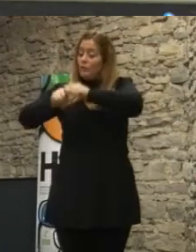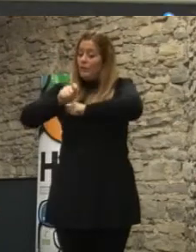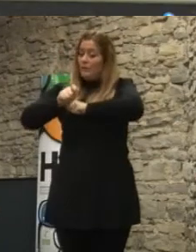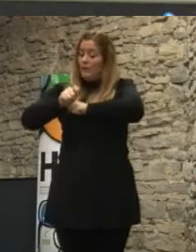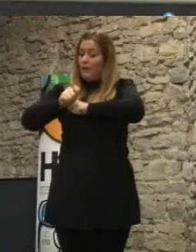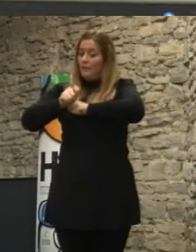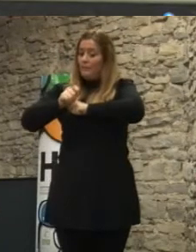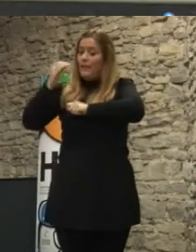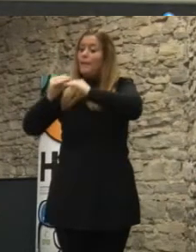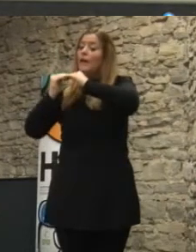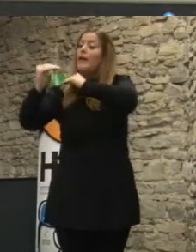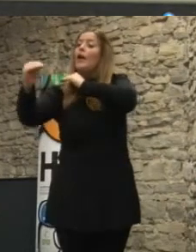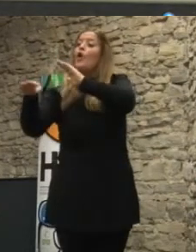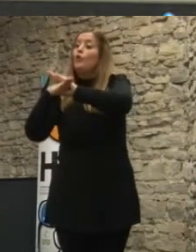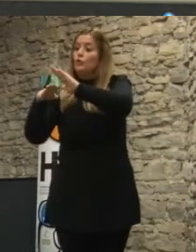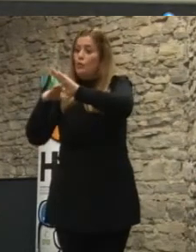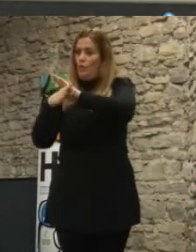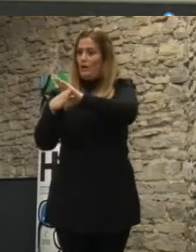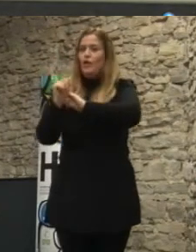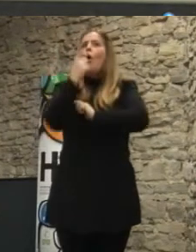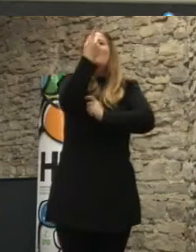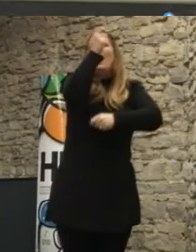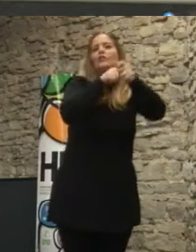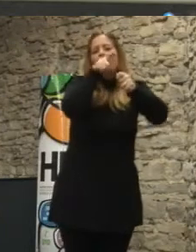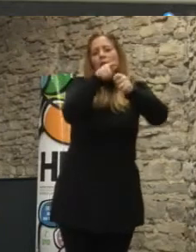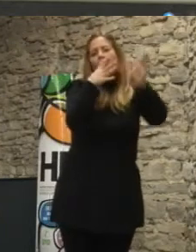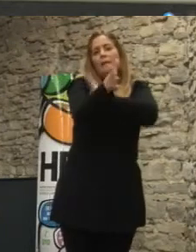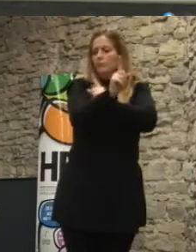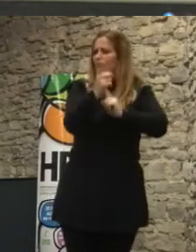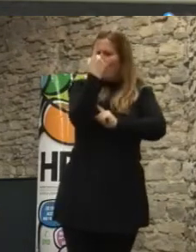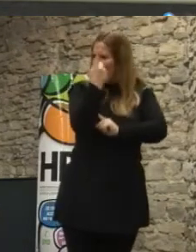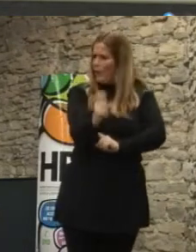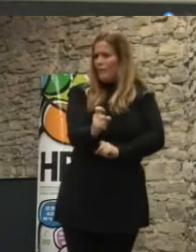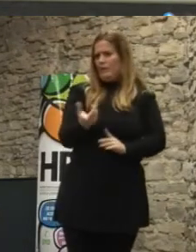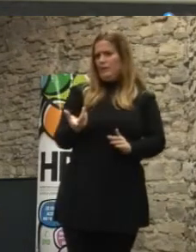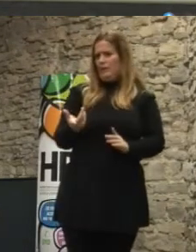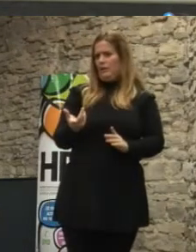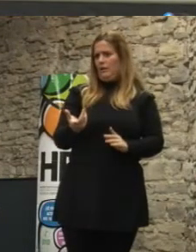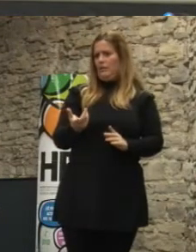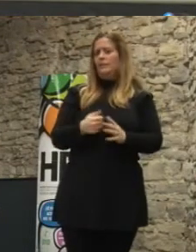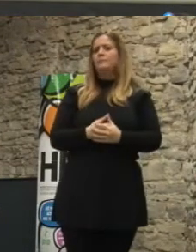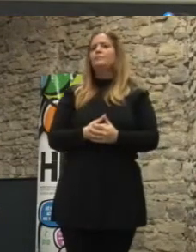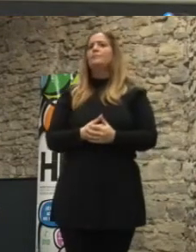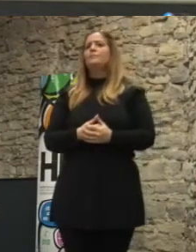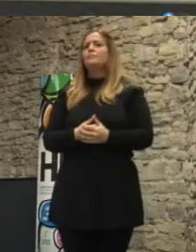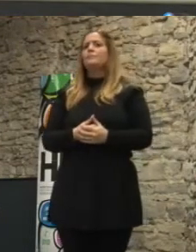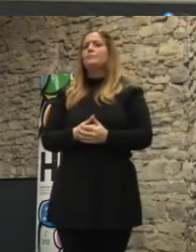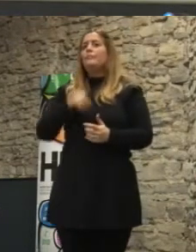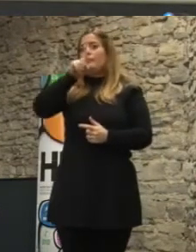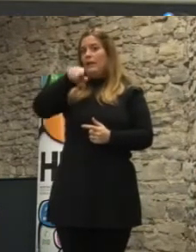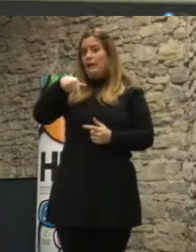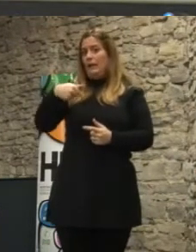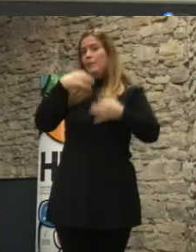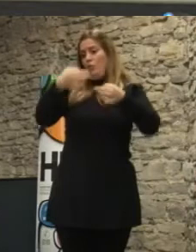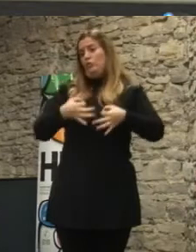en vez de lo que se deben eternizar o no determinadas asociaciones. Y como siempre,